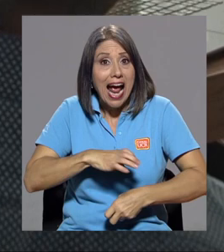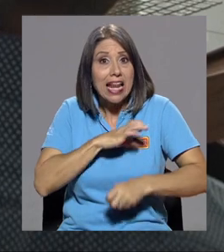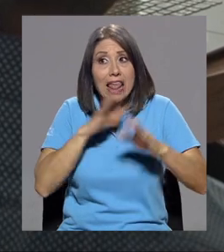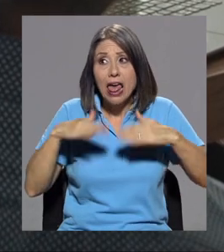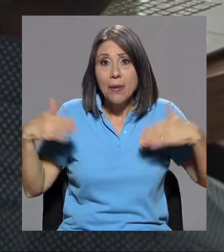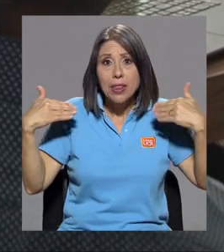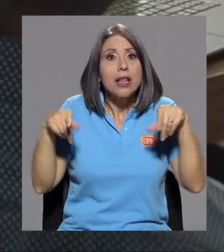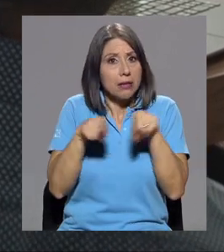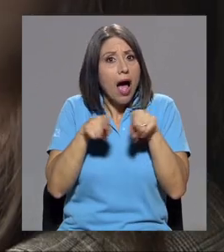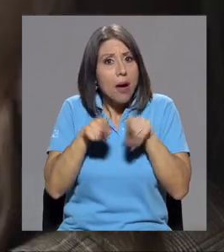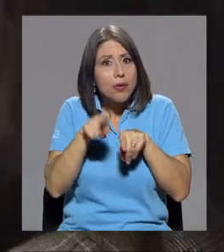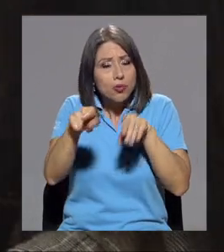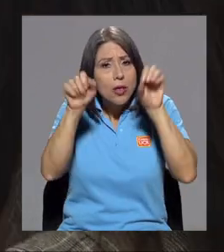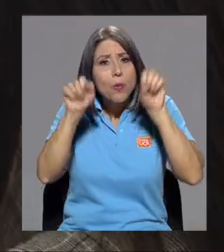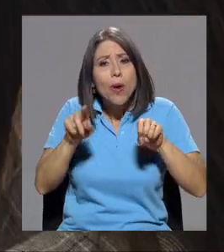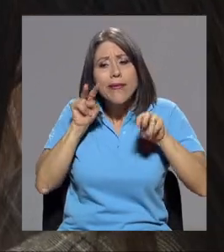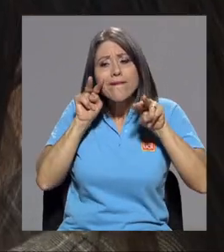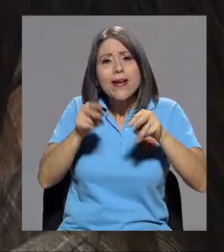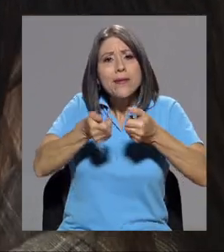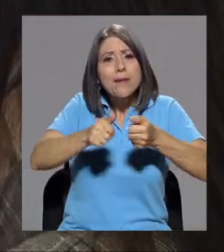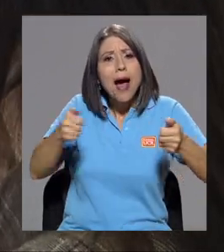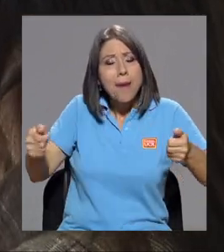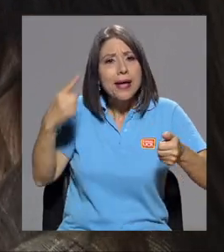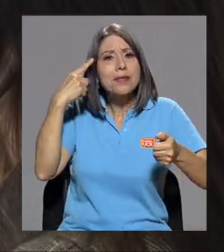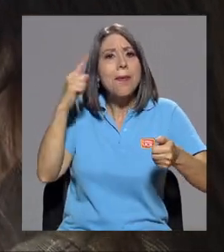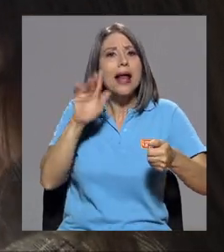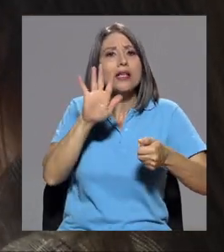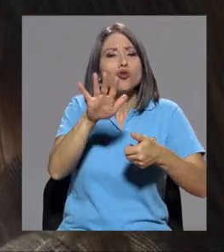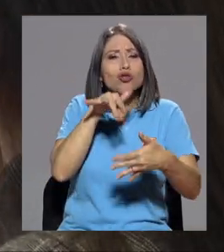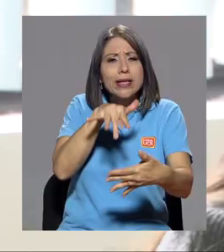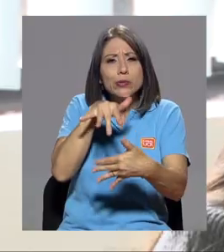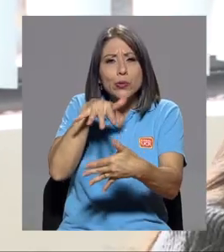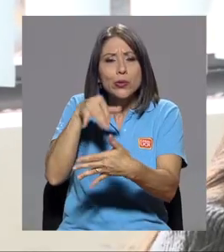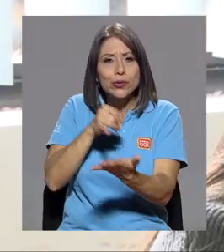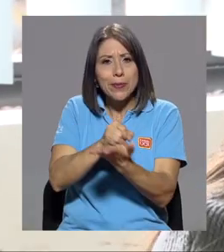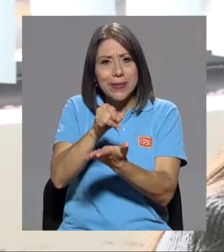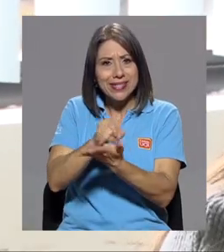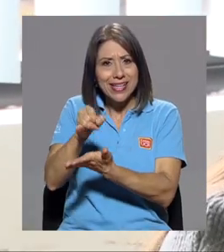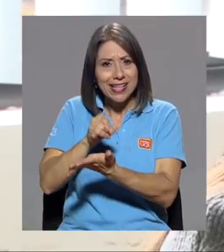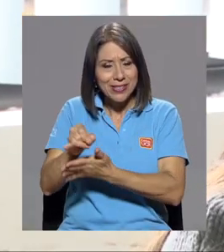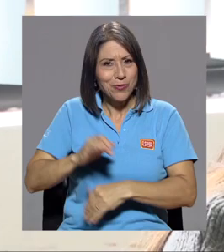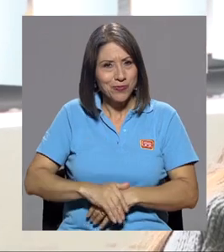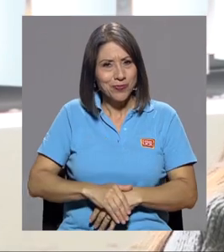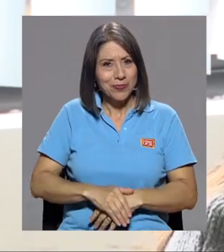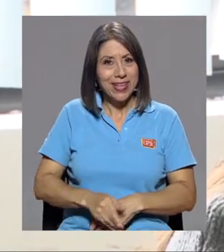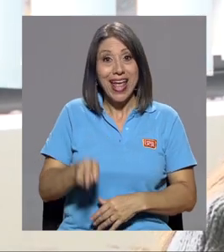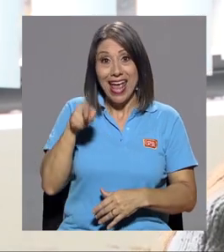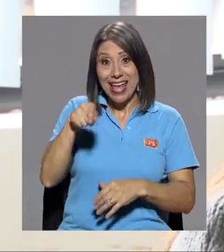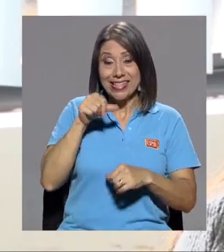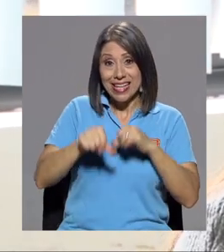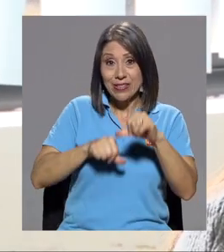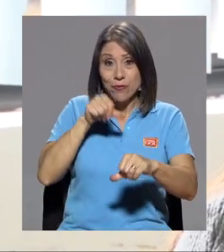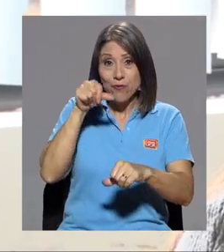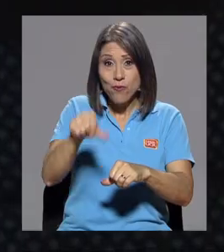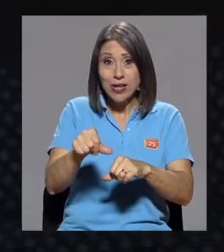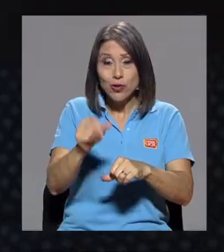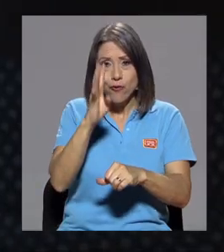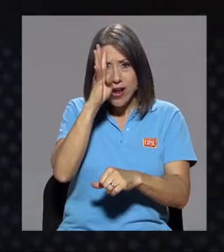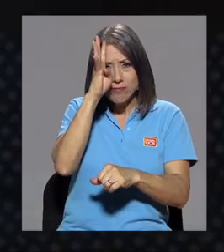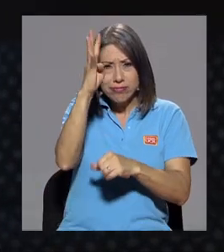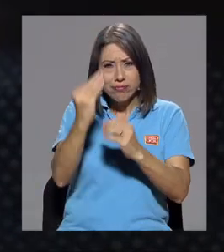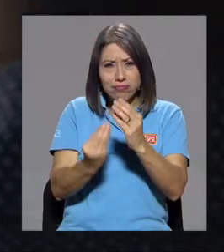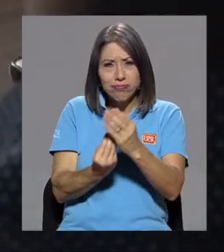incluso puede visualizar mapas para realizar sus estudios de investigación. Este esfuerzo fue creado por